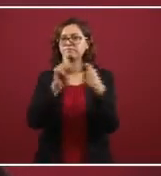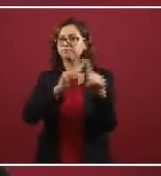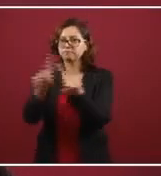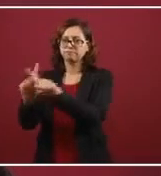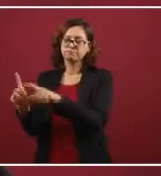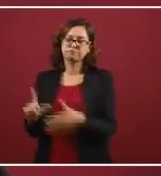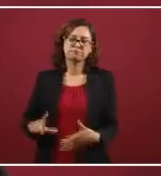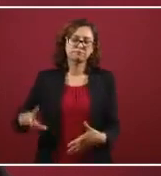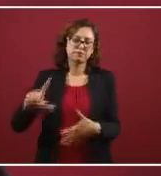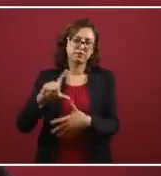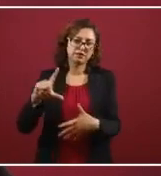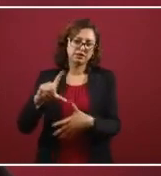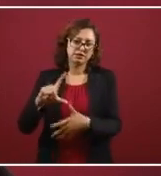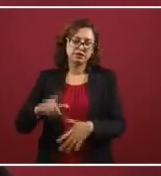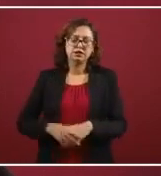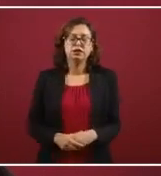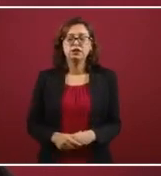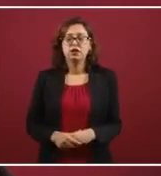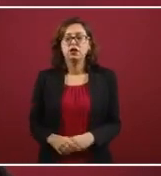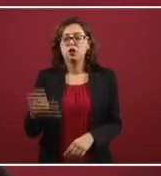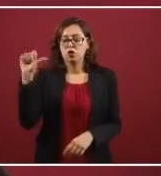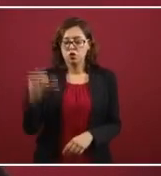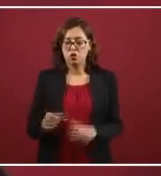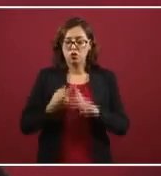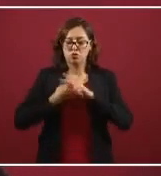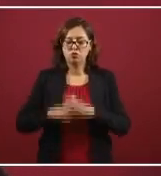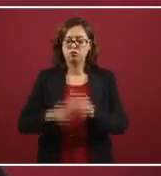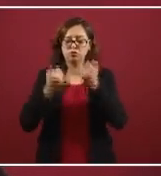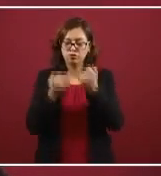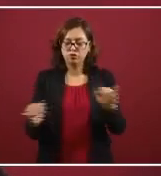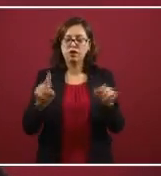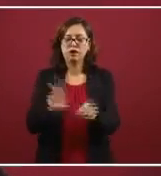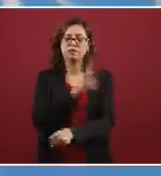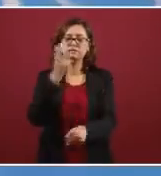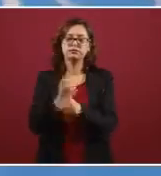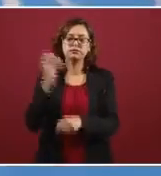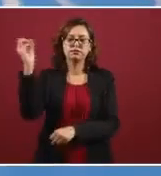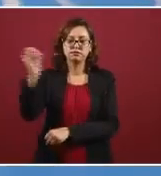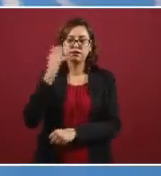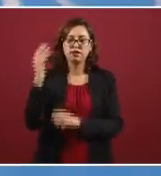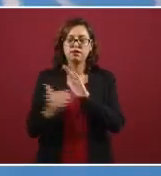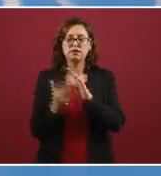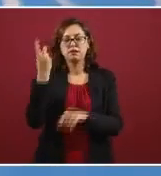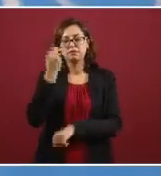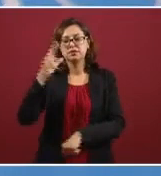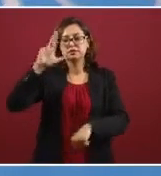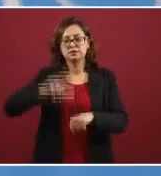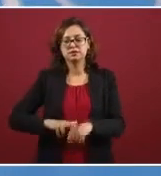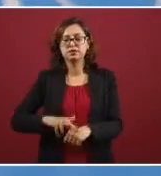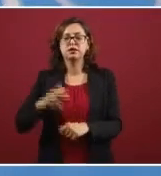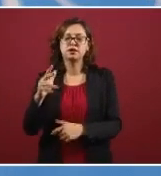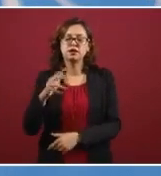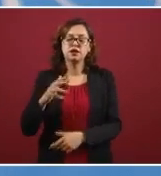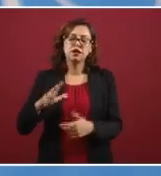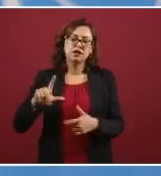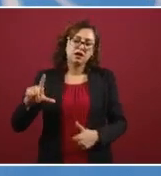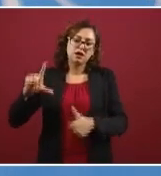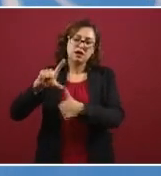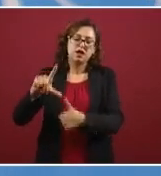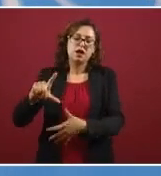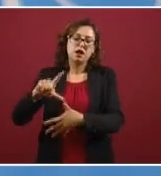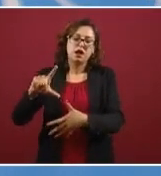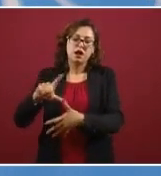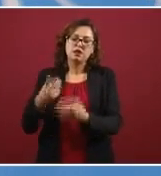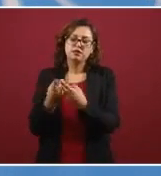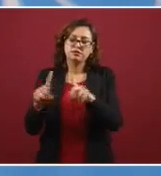continente. El día de hoy inauguramos formalmente la tercera reunión de la mesa directiva de la Conferencia Regional sobre el Desarrollo de